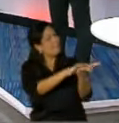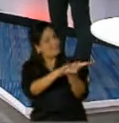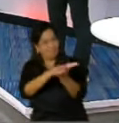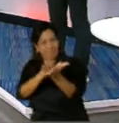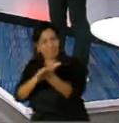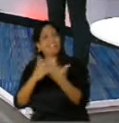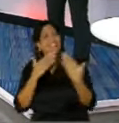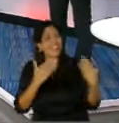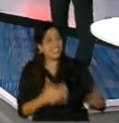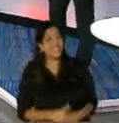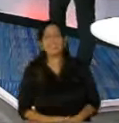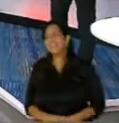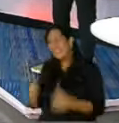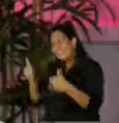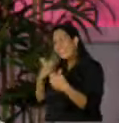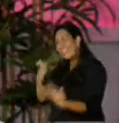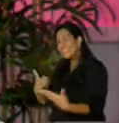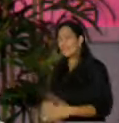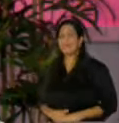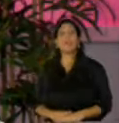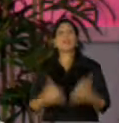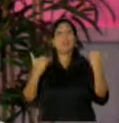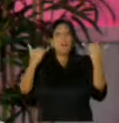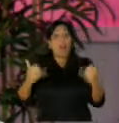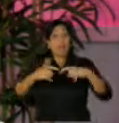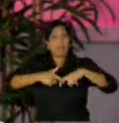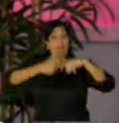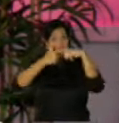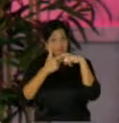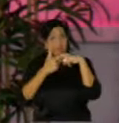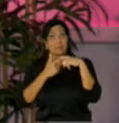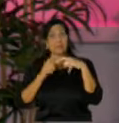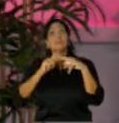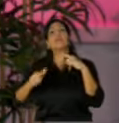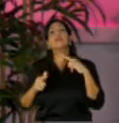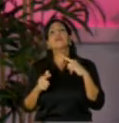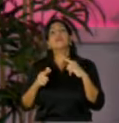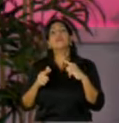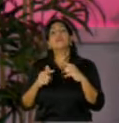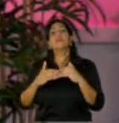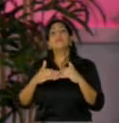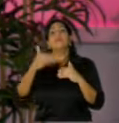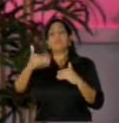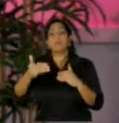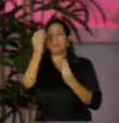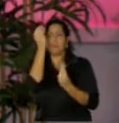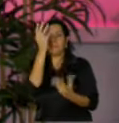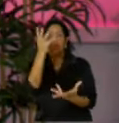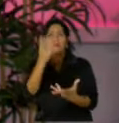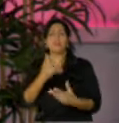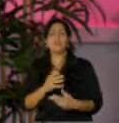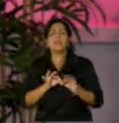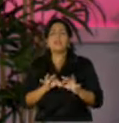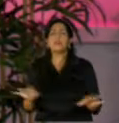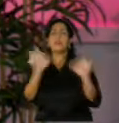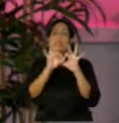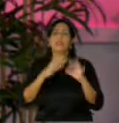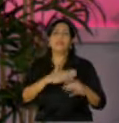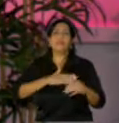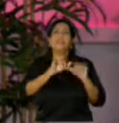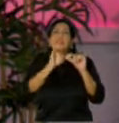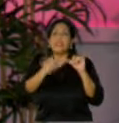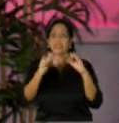nosotros. Muchas gracias. Muchas gracias a ustedes. Amigos, vamos a regresar en breve con este programa especial, pero antes te recordamos la importancia de quedarse